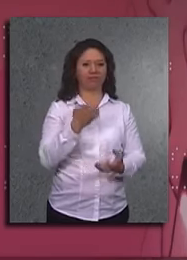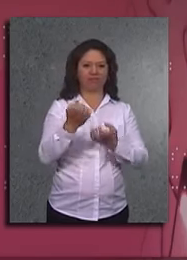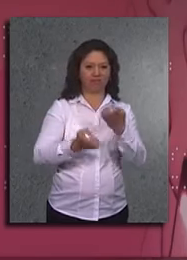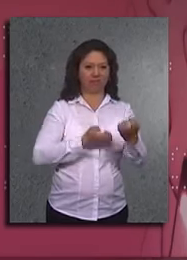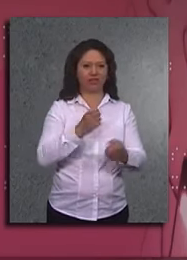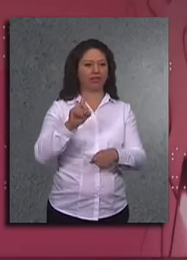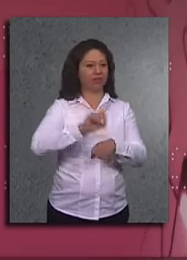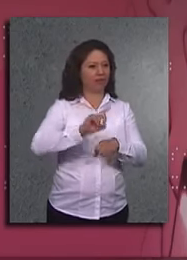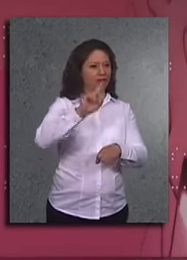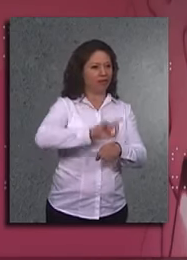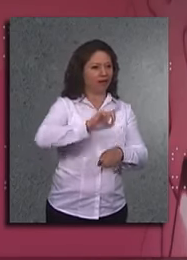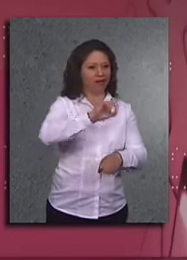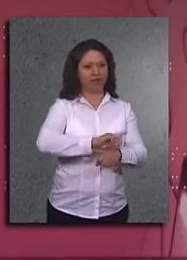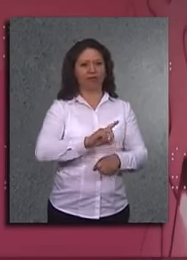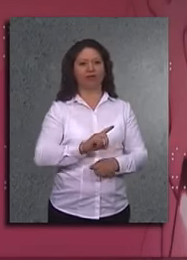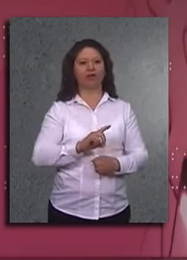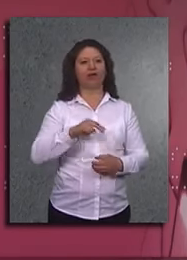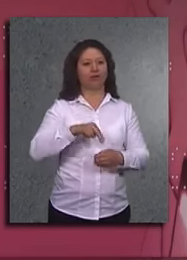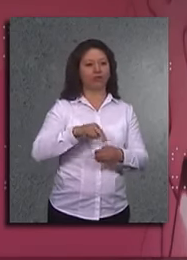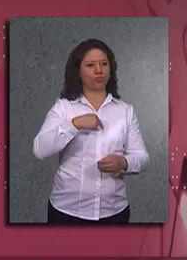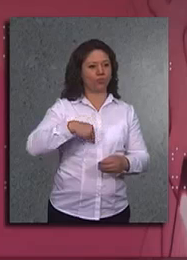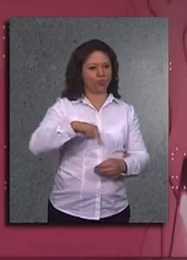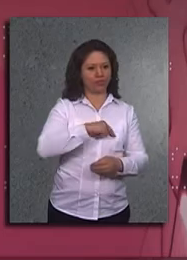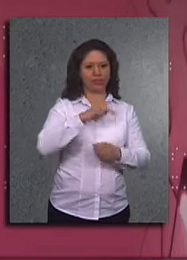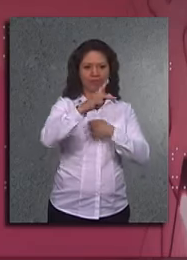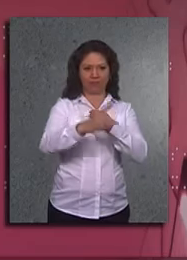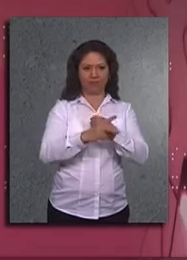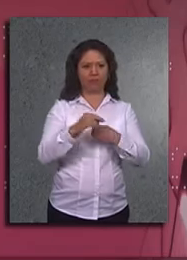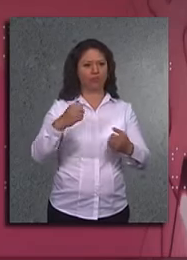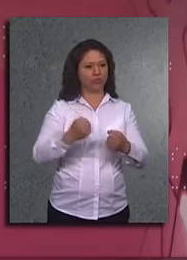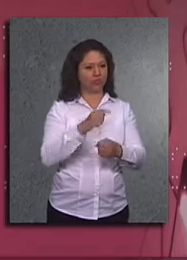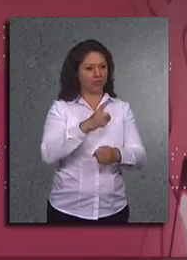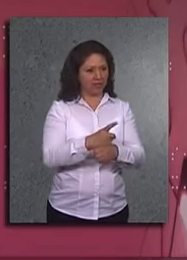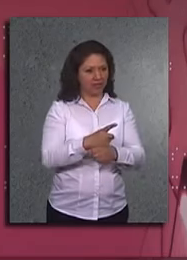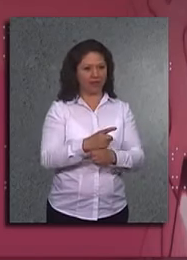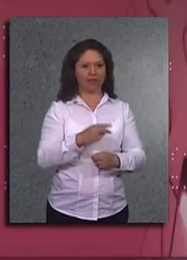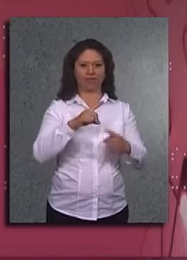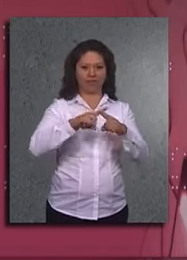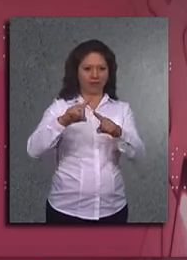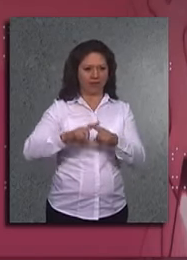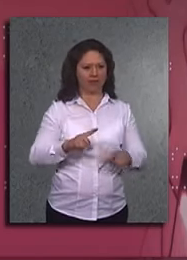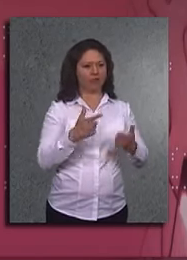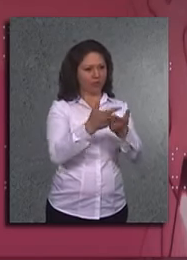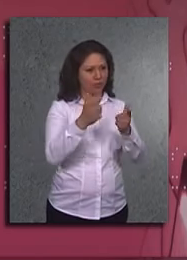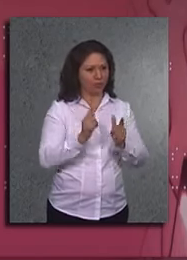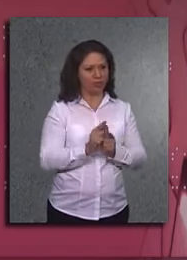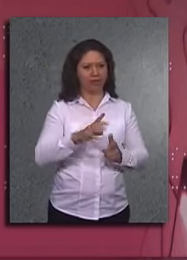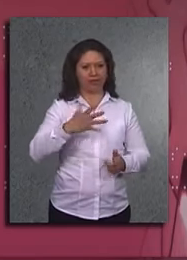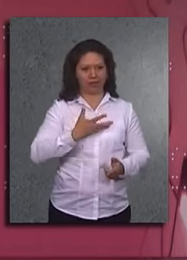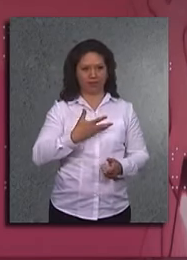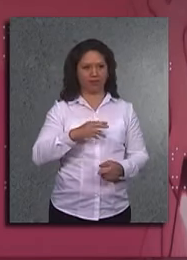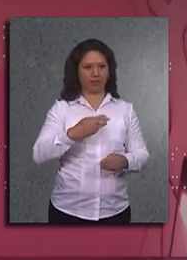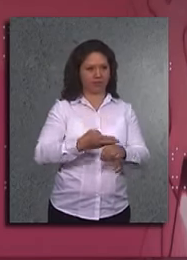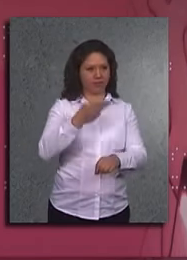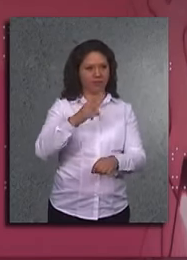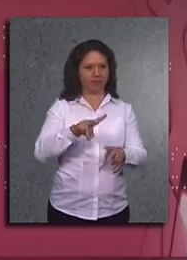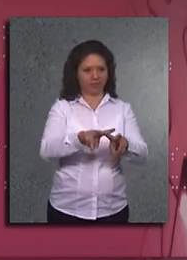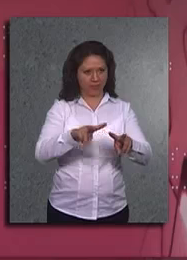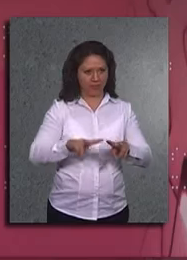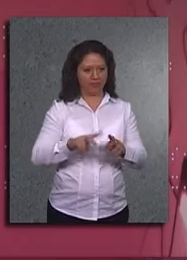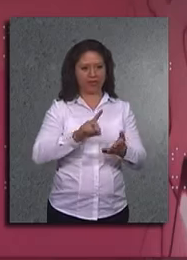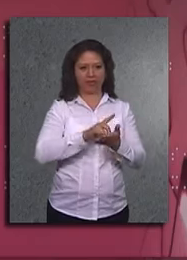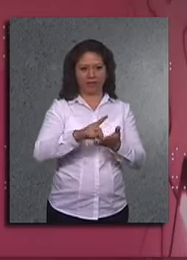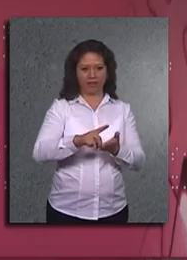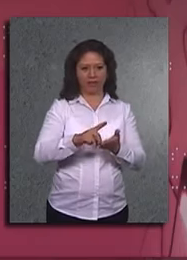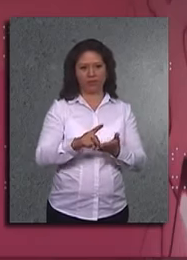una práctica común en nuestro país. En la sociedad hay diferentes sectores que se encuentran en una situación de mayor